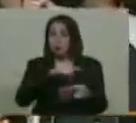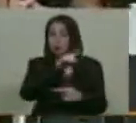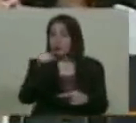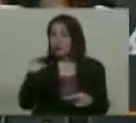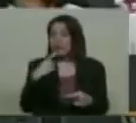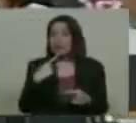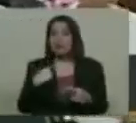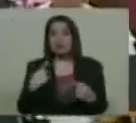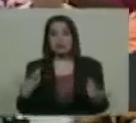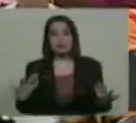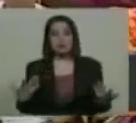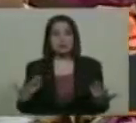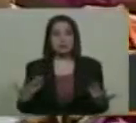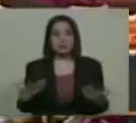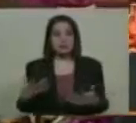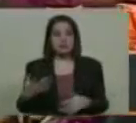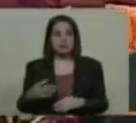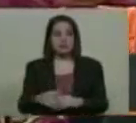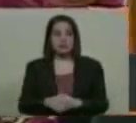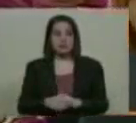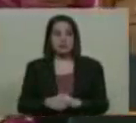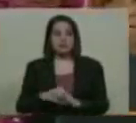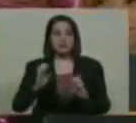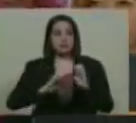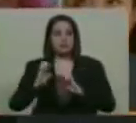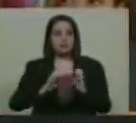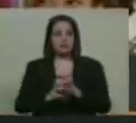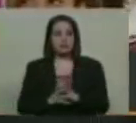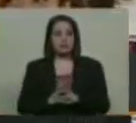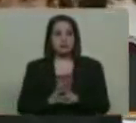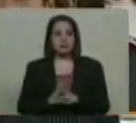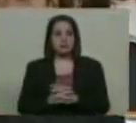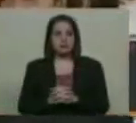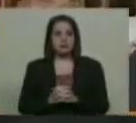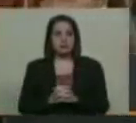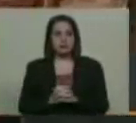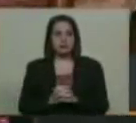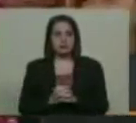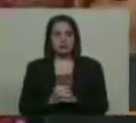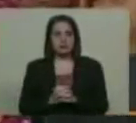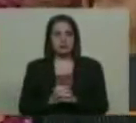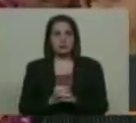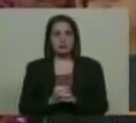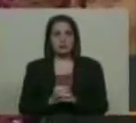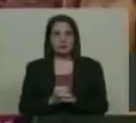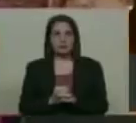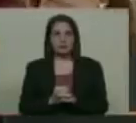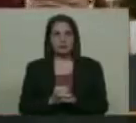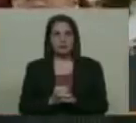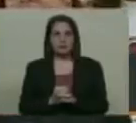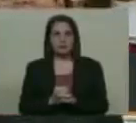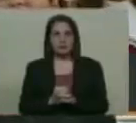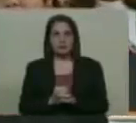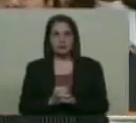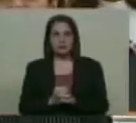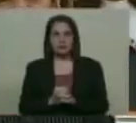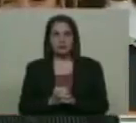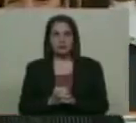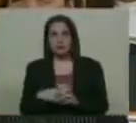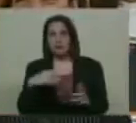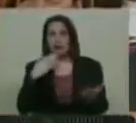dicen. Carmen Teresa, María, Blanca, gracias. Muchachas,